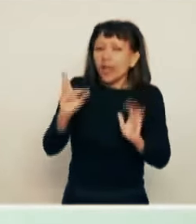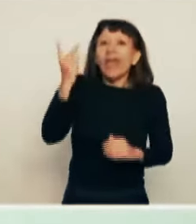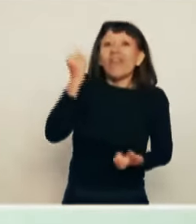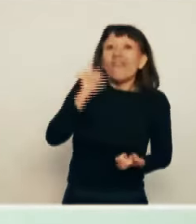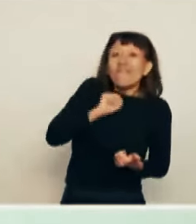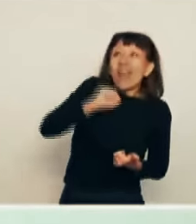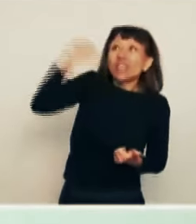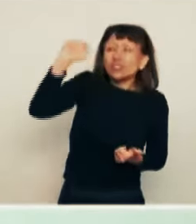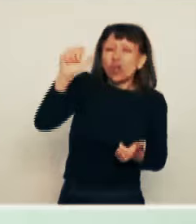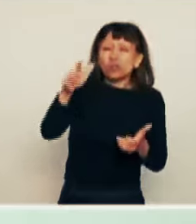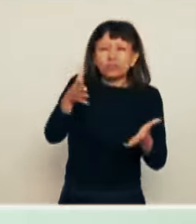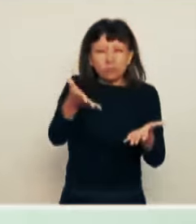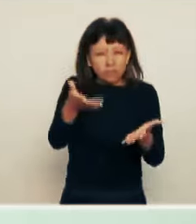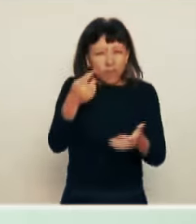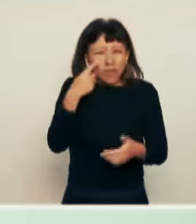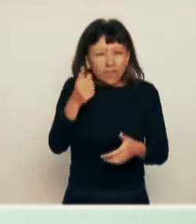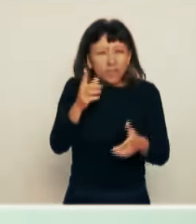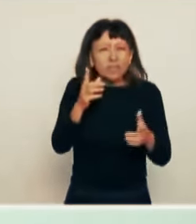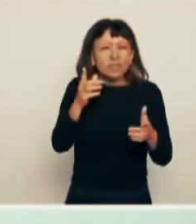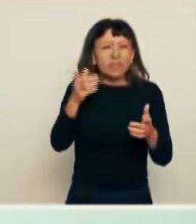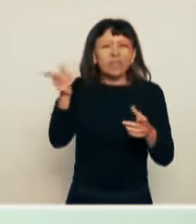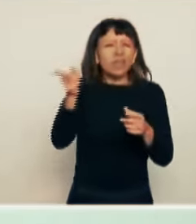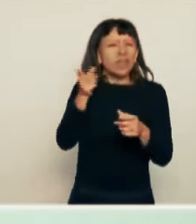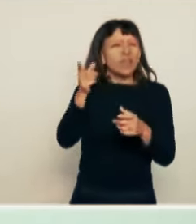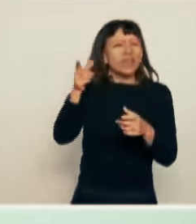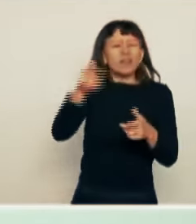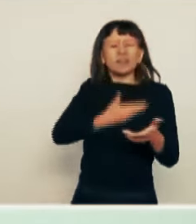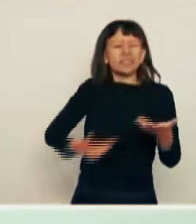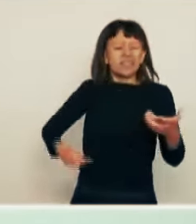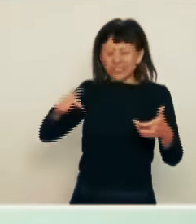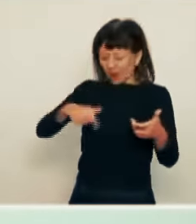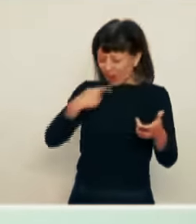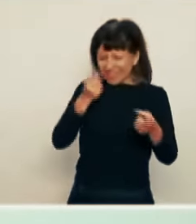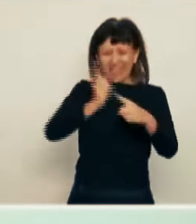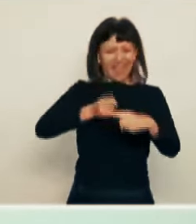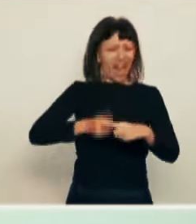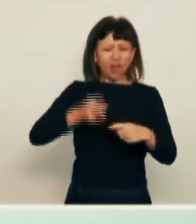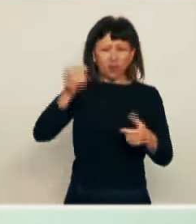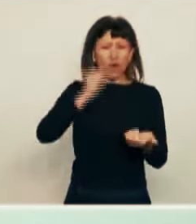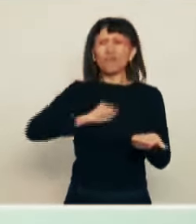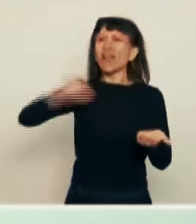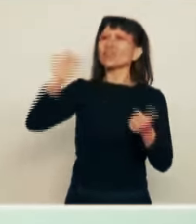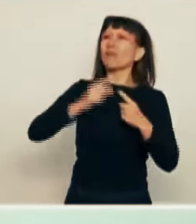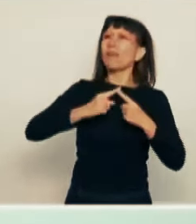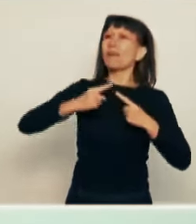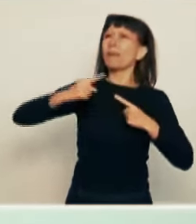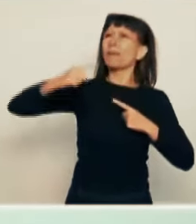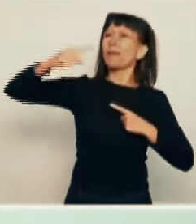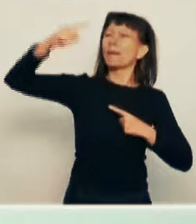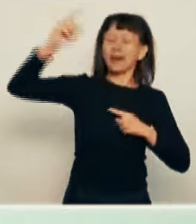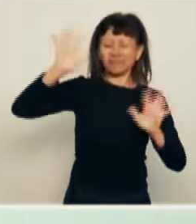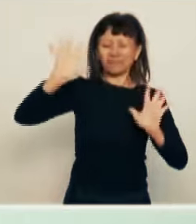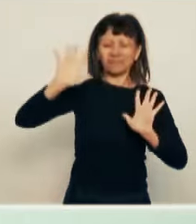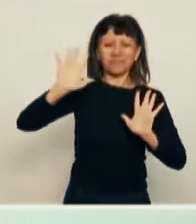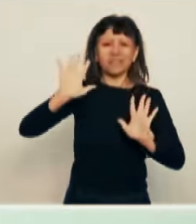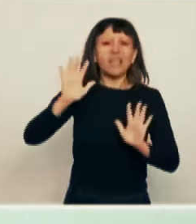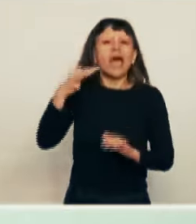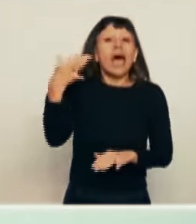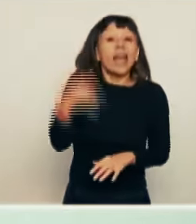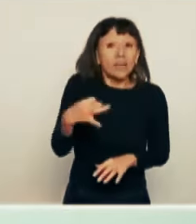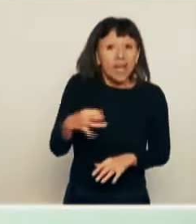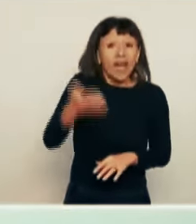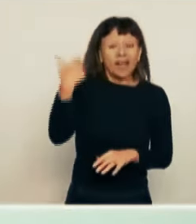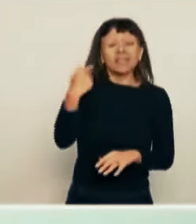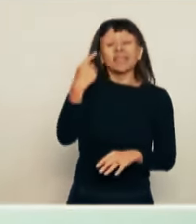iba al 20, miren que iba al 1 y hace unos cálculos que no sé, termina uno no sé dónde. Bueno, la realidad es que en